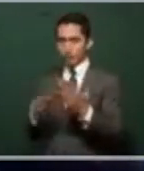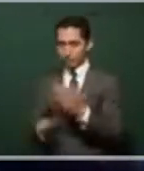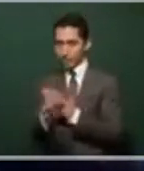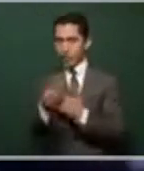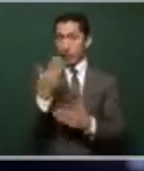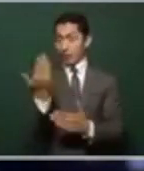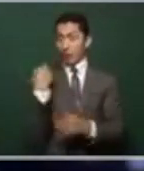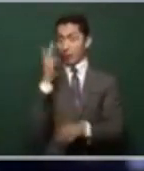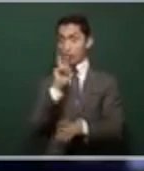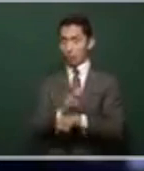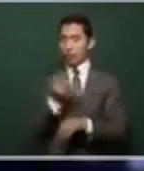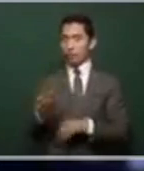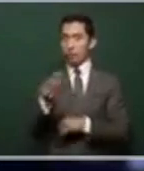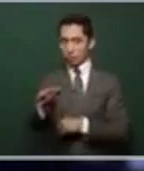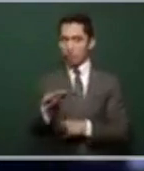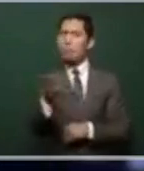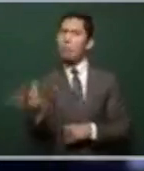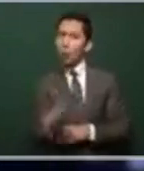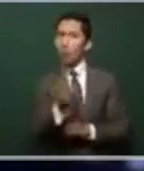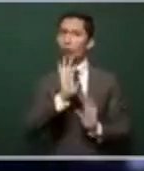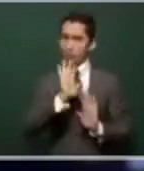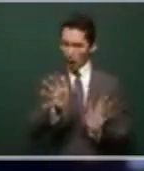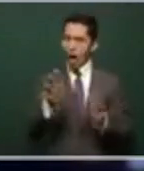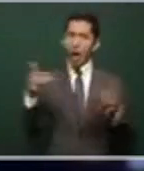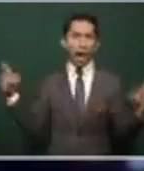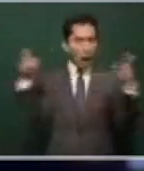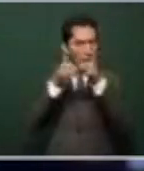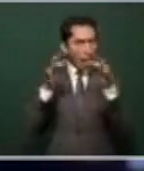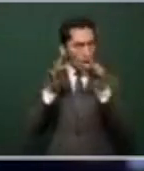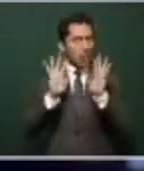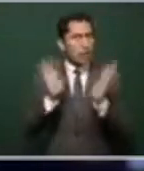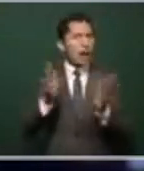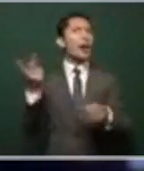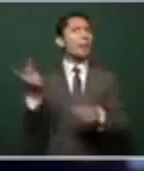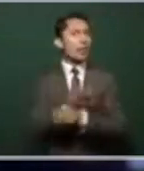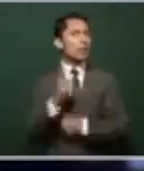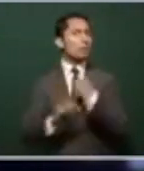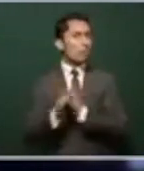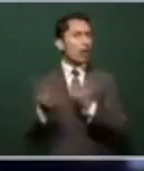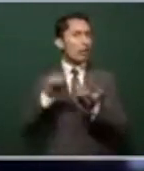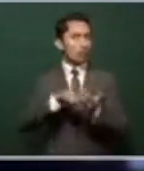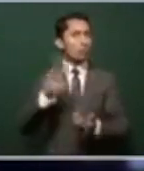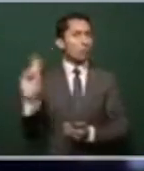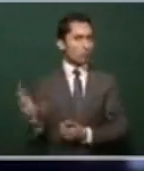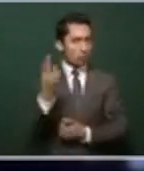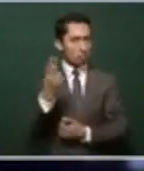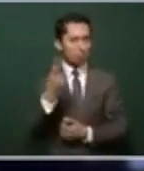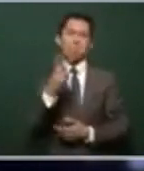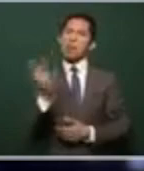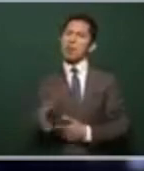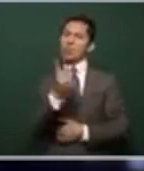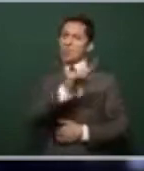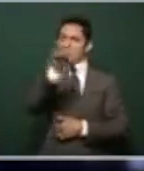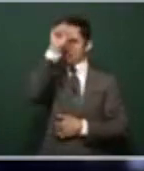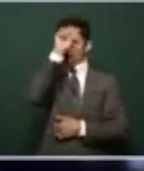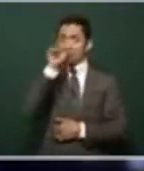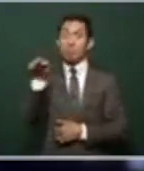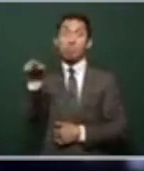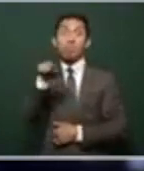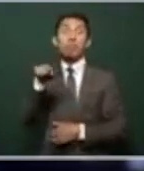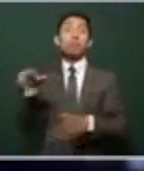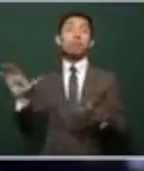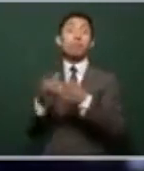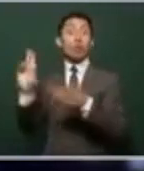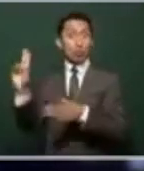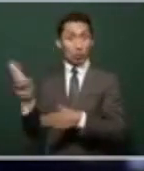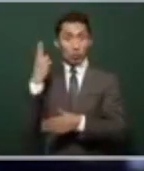semanas, quisiéramos saber si ya tuvo contacto con él y aquí hay una gran incógnita, hay una gran pregunta. La unidad dice que